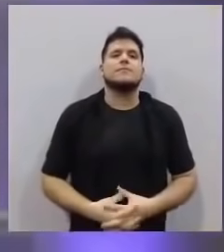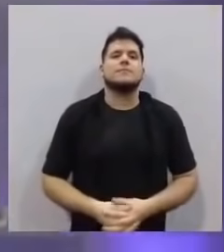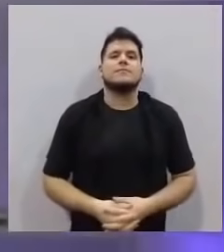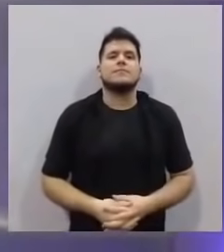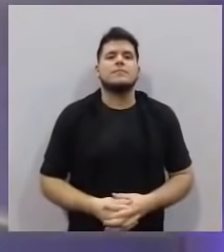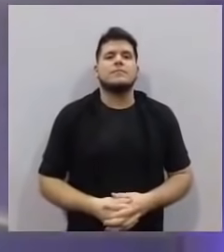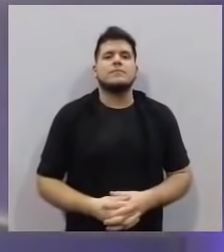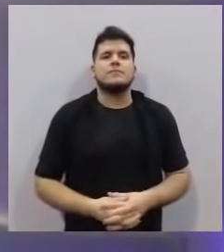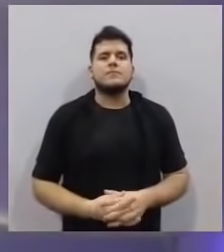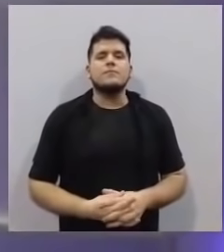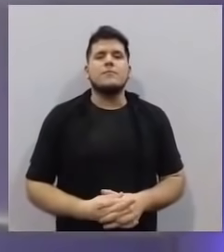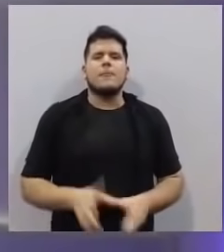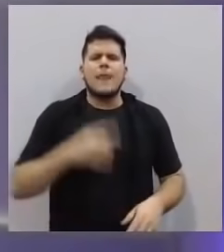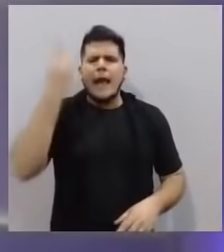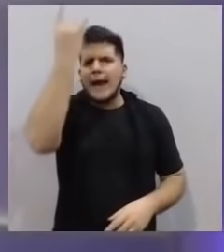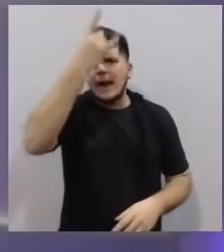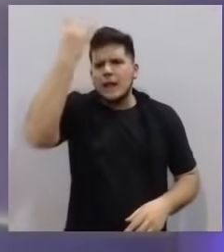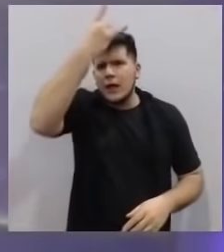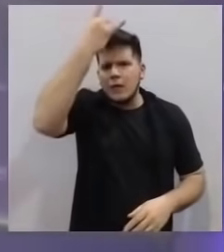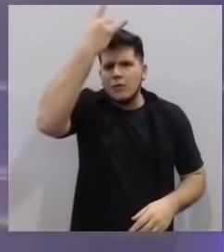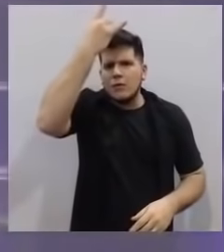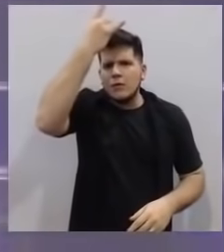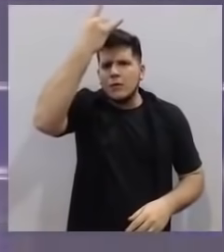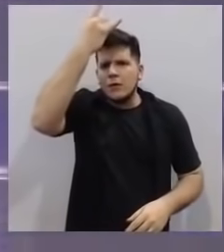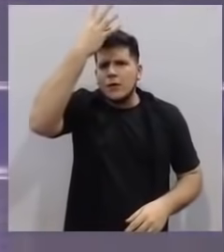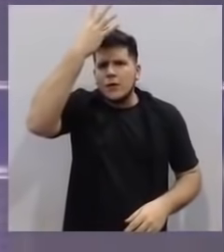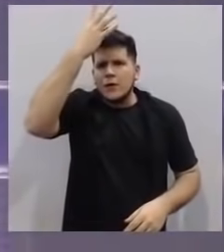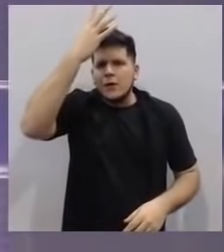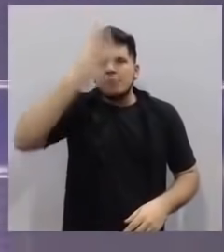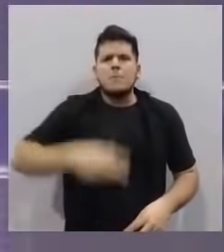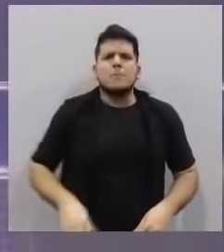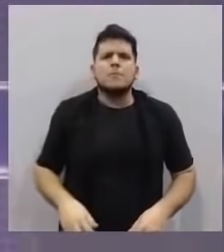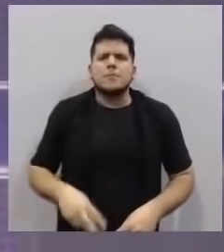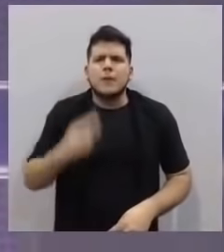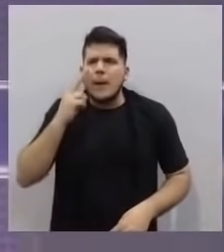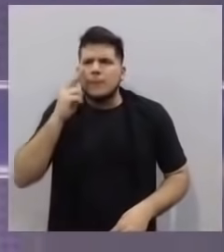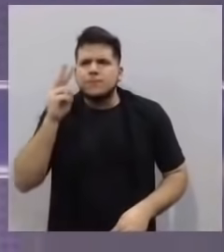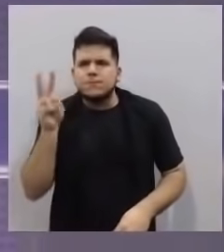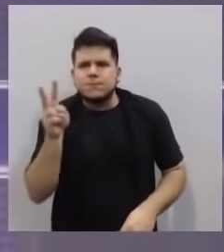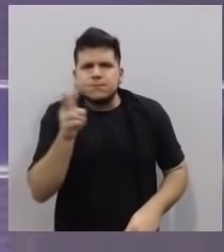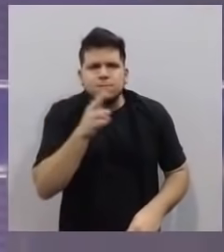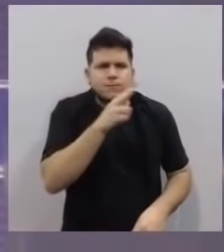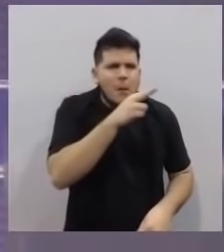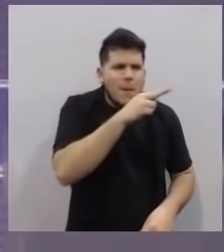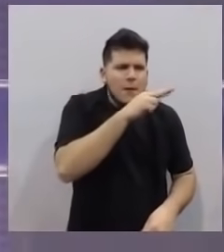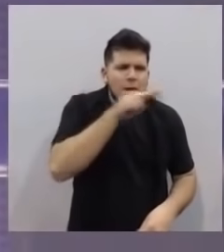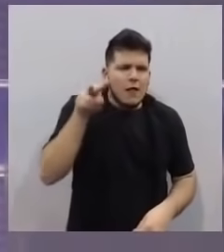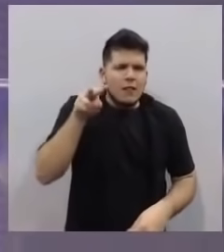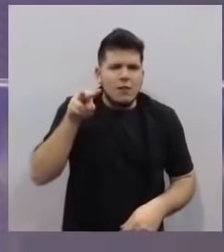andan como león crujiente y donde atacan en tu mente